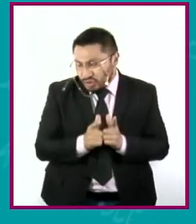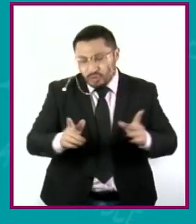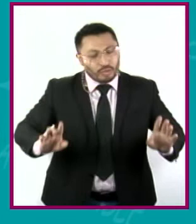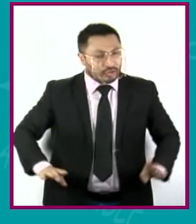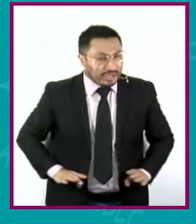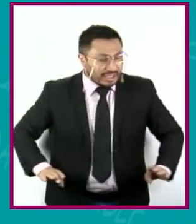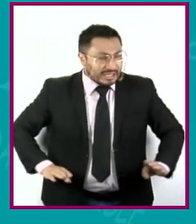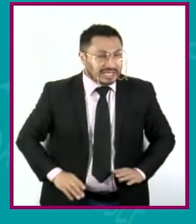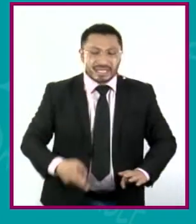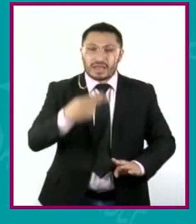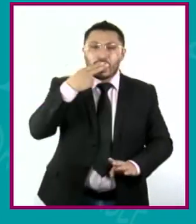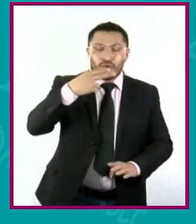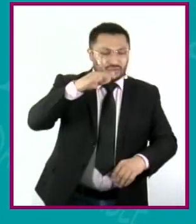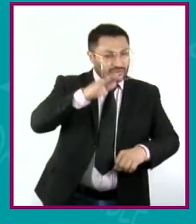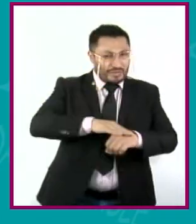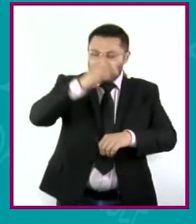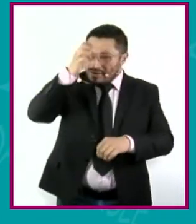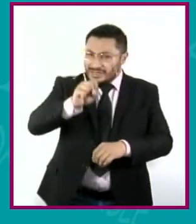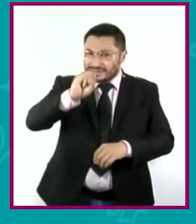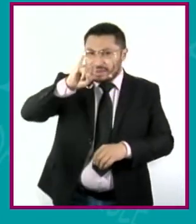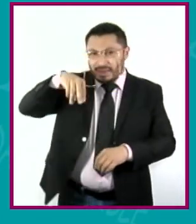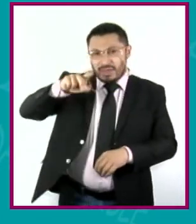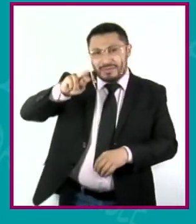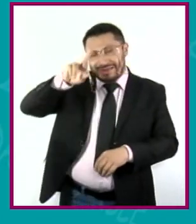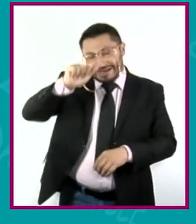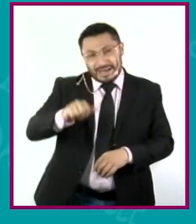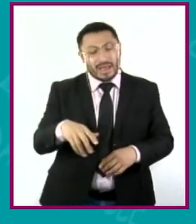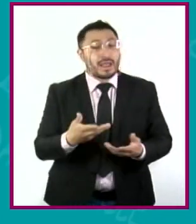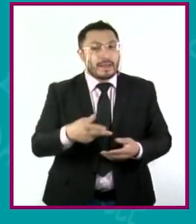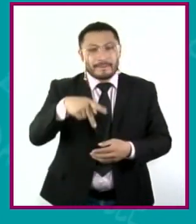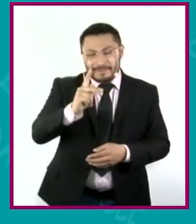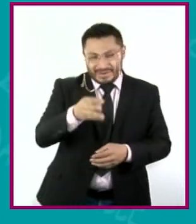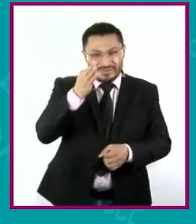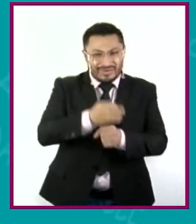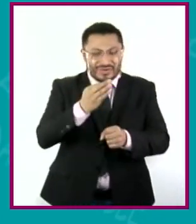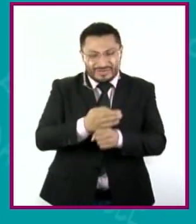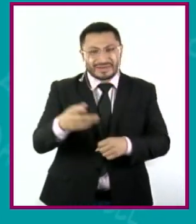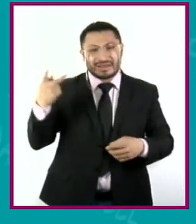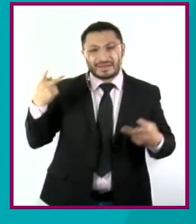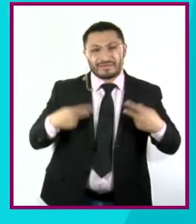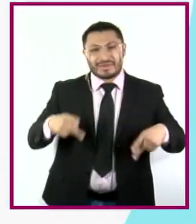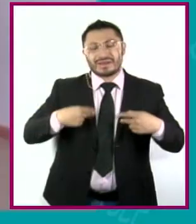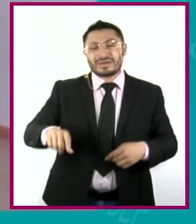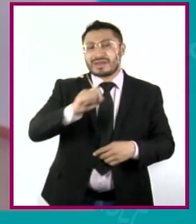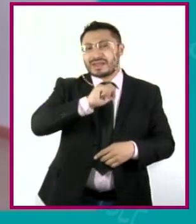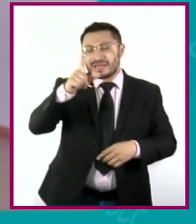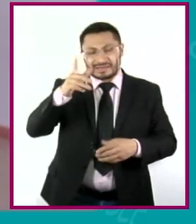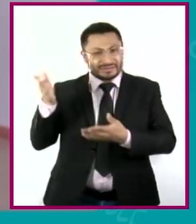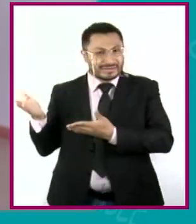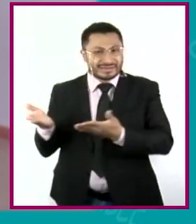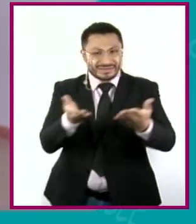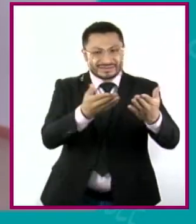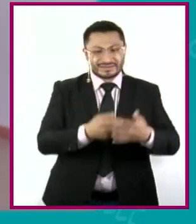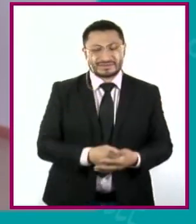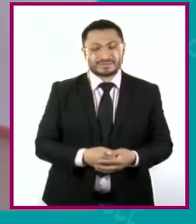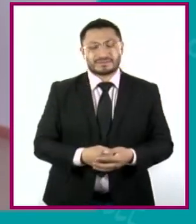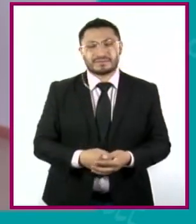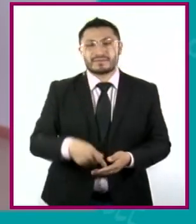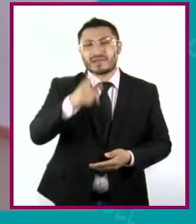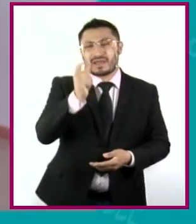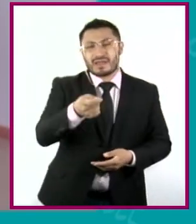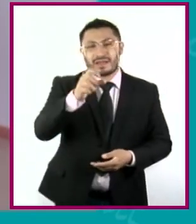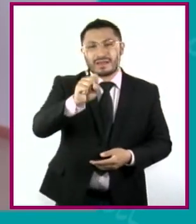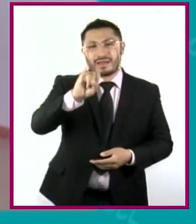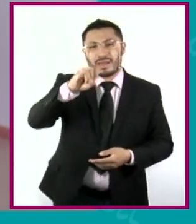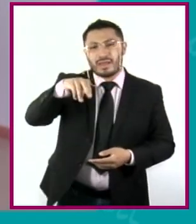que va más allá de la simetría misma. Pero para eso, démosle espacio a un experto contemporáneo. ¿Qué es la simetría desde un punto